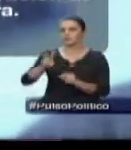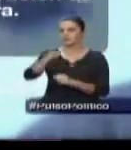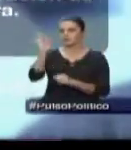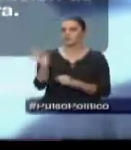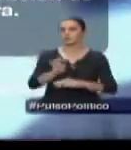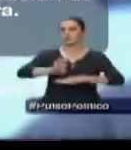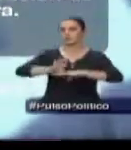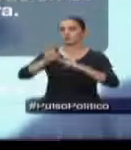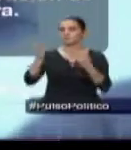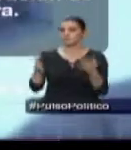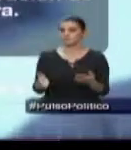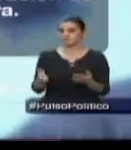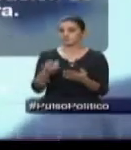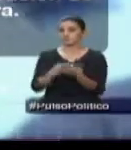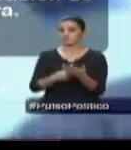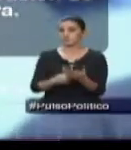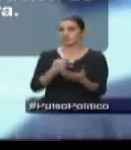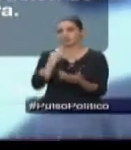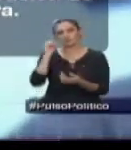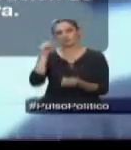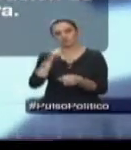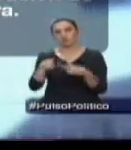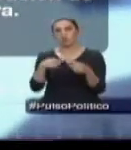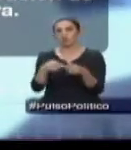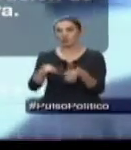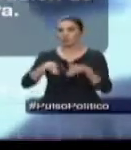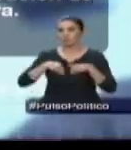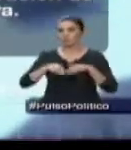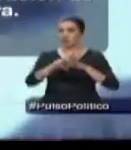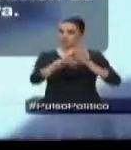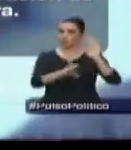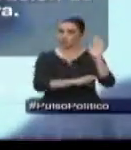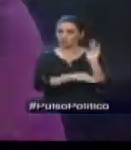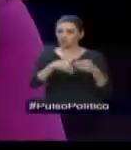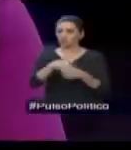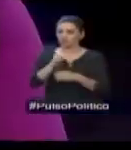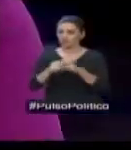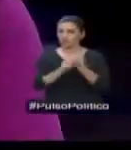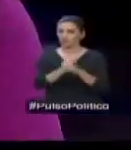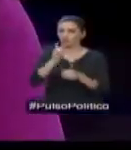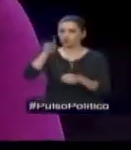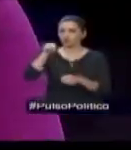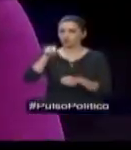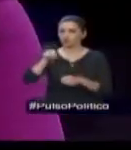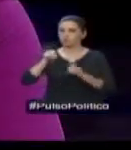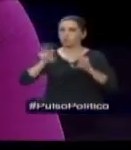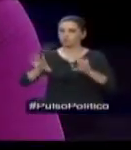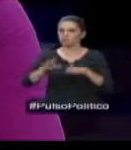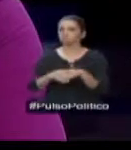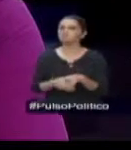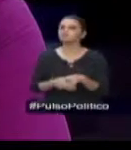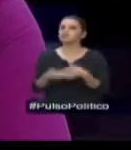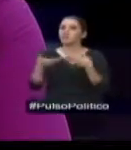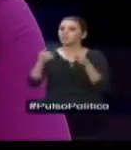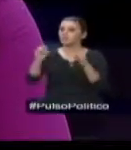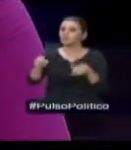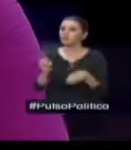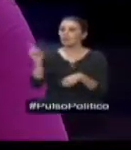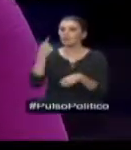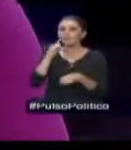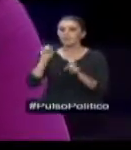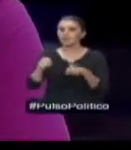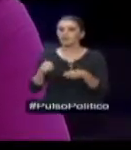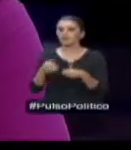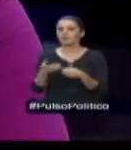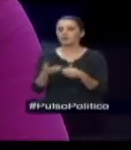de los ecuatorianos que dieron el sí cuando aprobamos la constitución del 2008 facultaron para que la asamblea nacional pueda realizar procesos